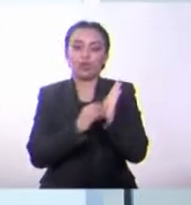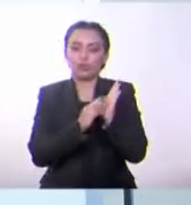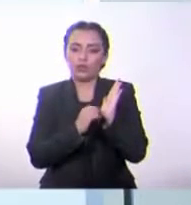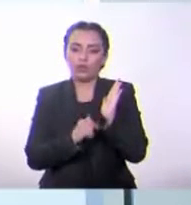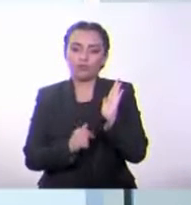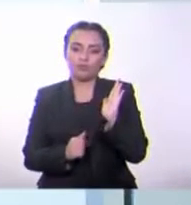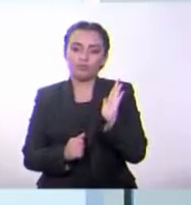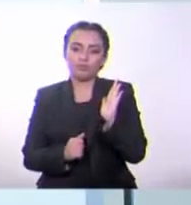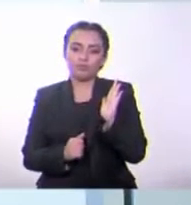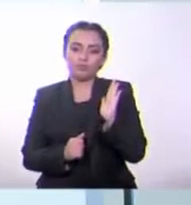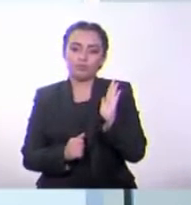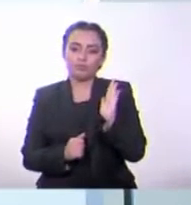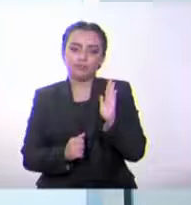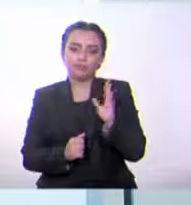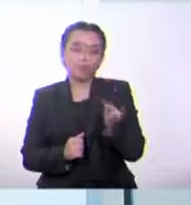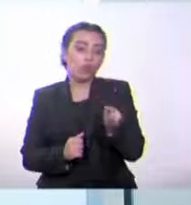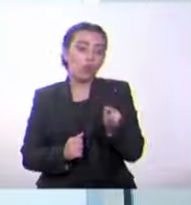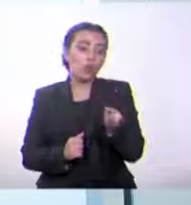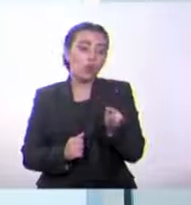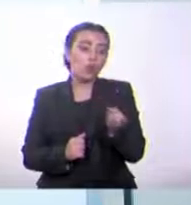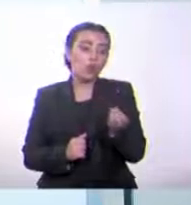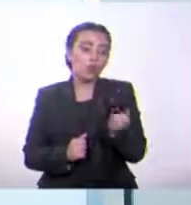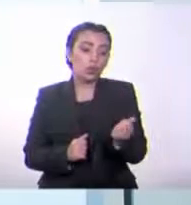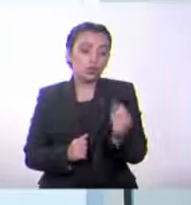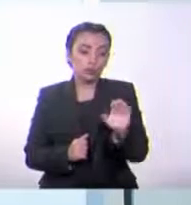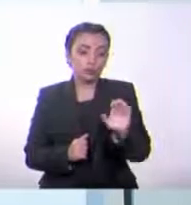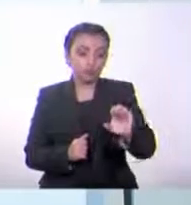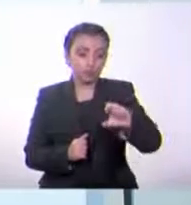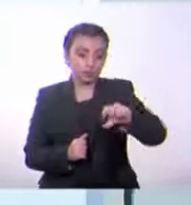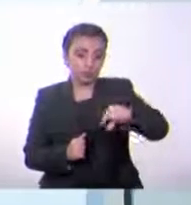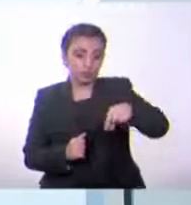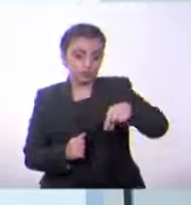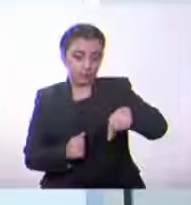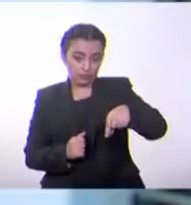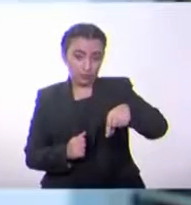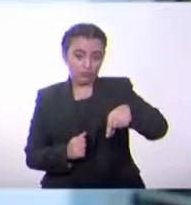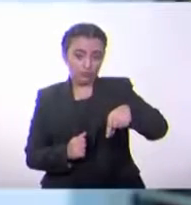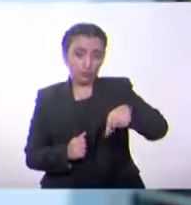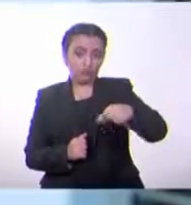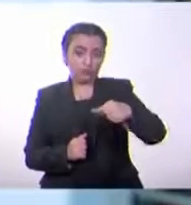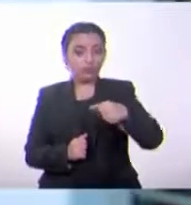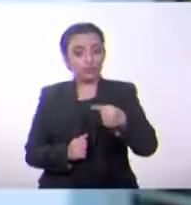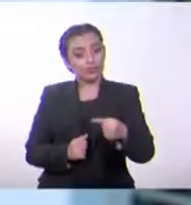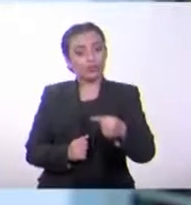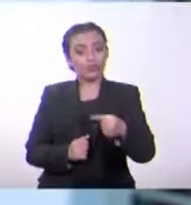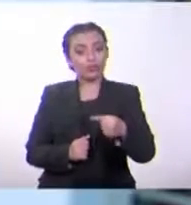Entonces, el número de equivalentes va a ser igual a los gramos de soluto. Nos dicen que son